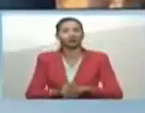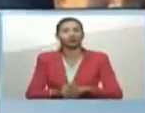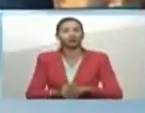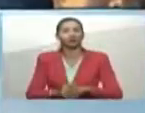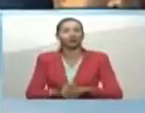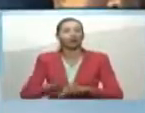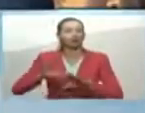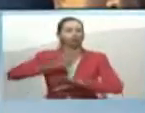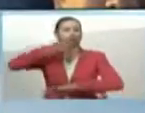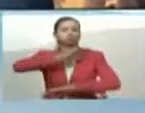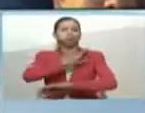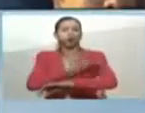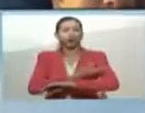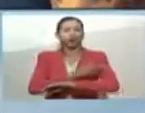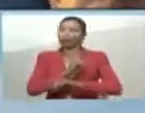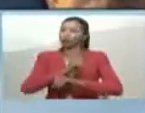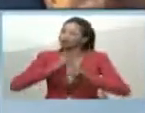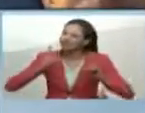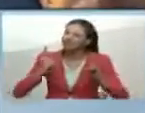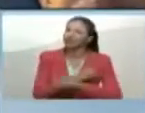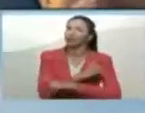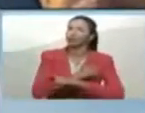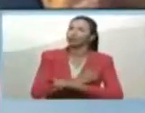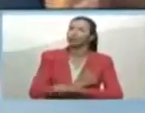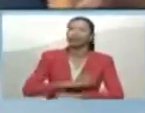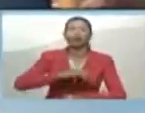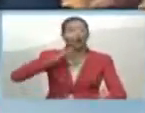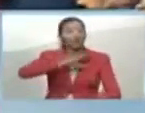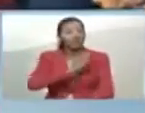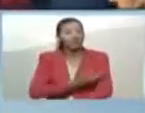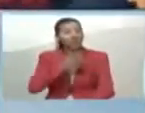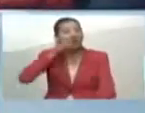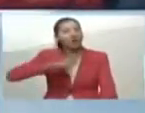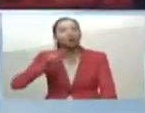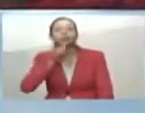hegemónicas y que empiece el pueblo a ejercer el poder.